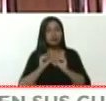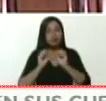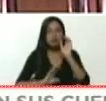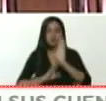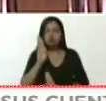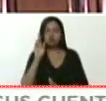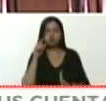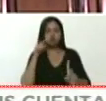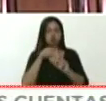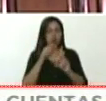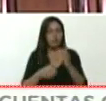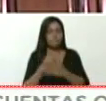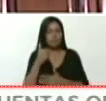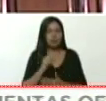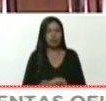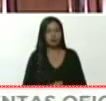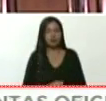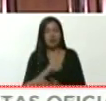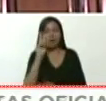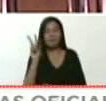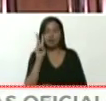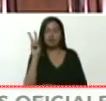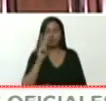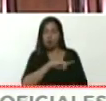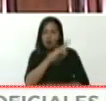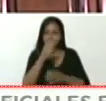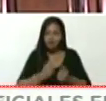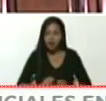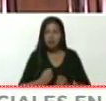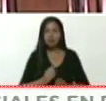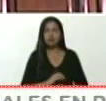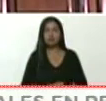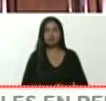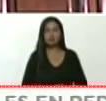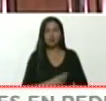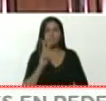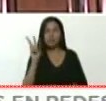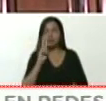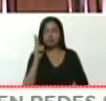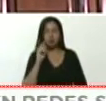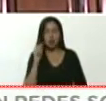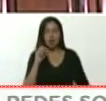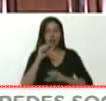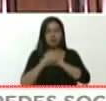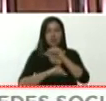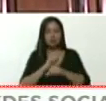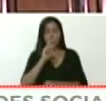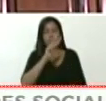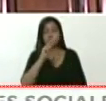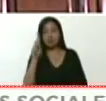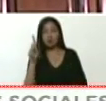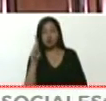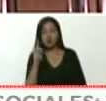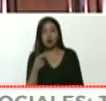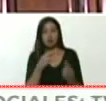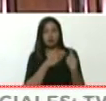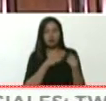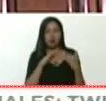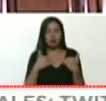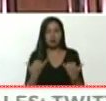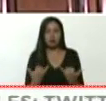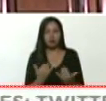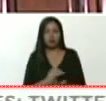seguir avanzando en la Venezuela potencia, la Venezuela del siglo XXI. Este siglo nos pertenece,